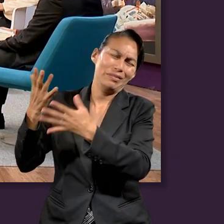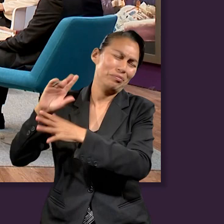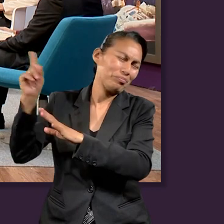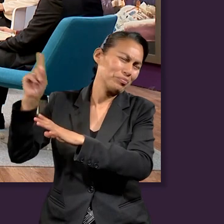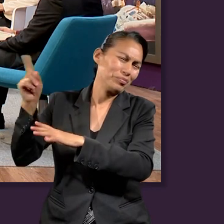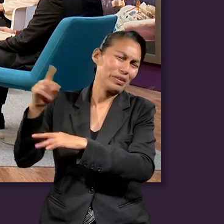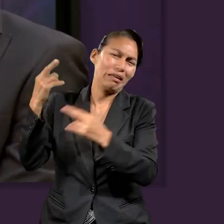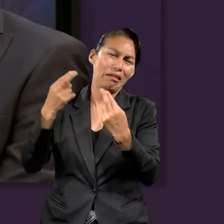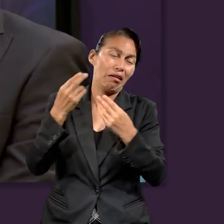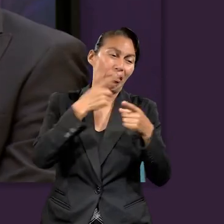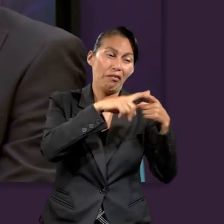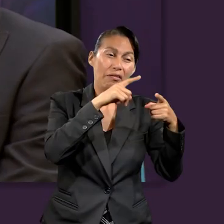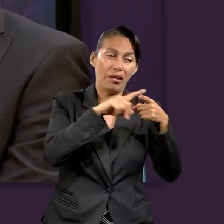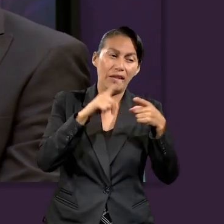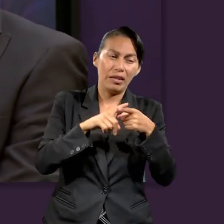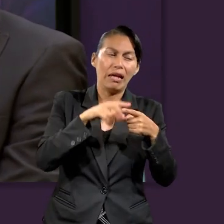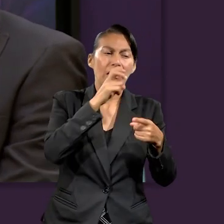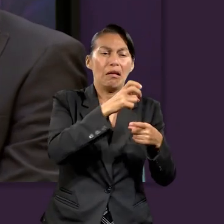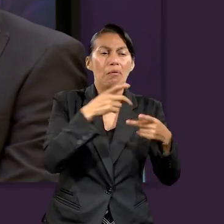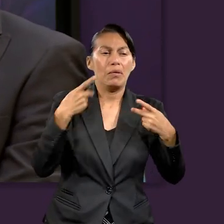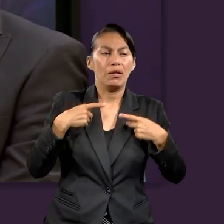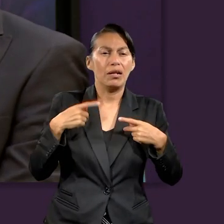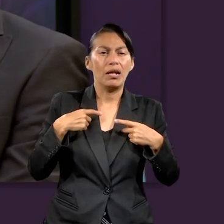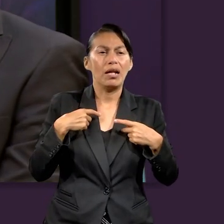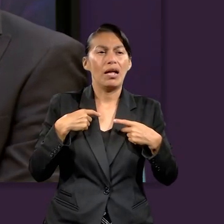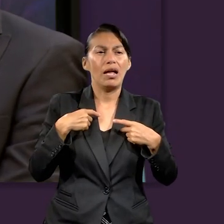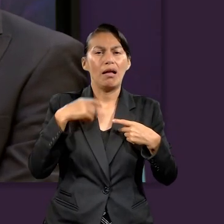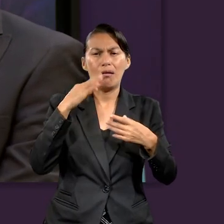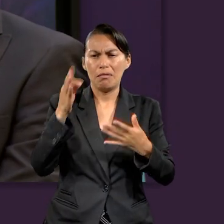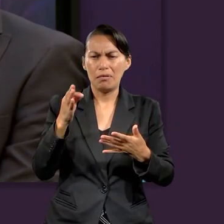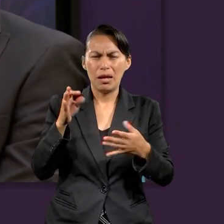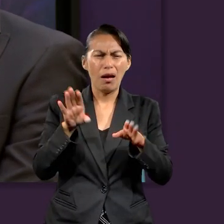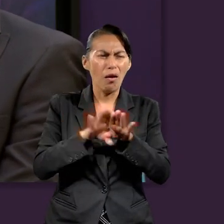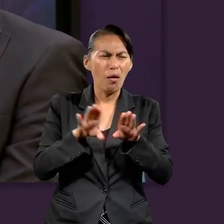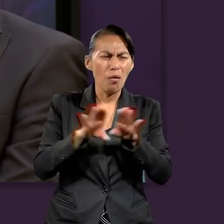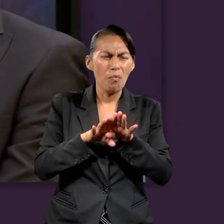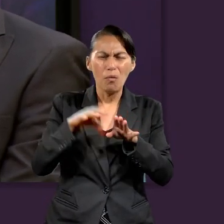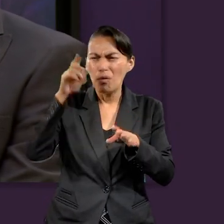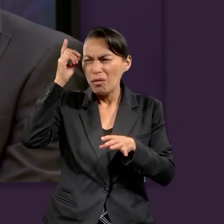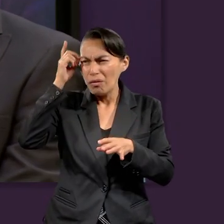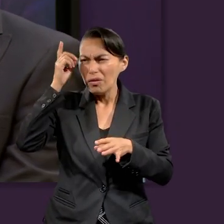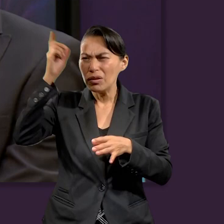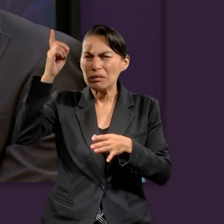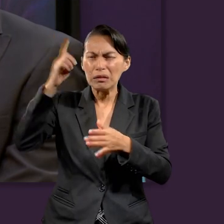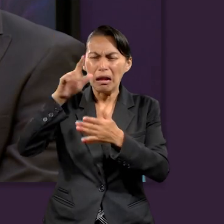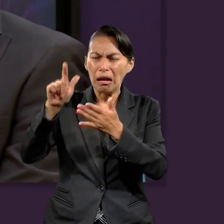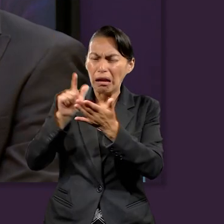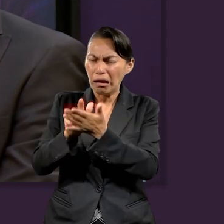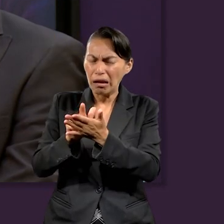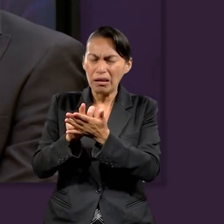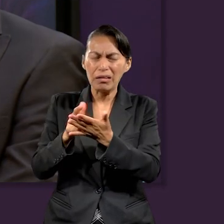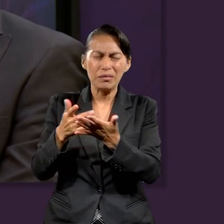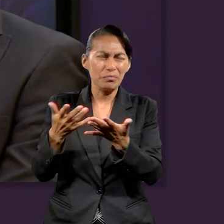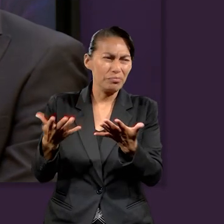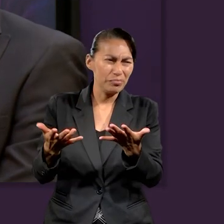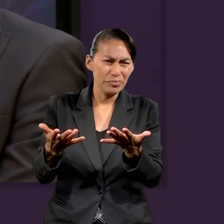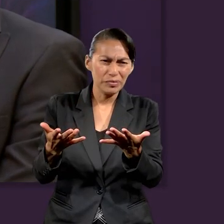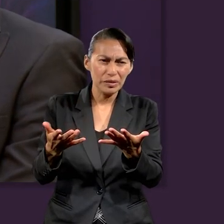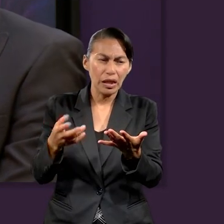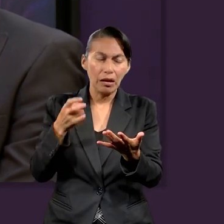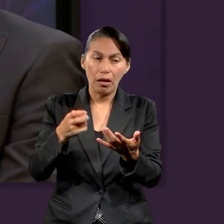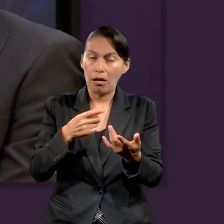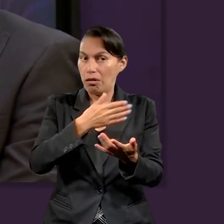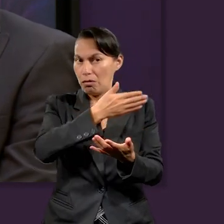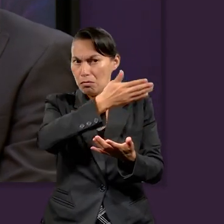mandamiento en sí y por ende a toda la ley de Dios. Entonces nos damos cuenta que las son las estrategias que está utilizando el enemigo para